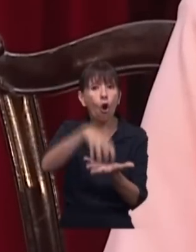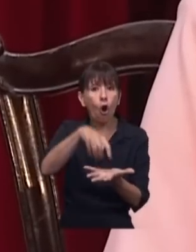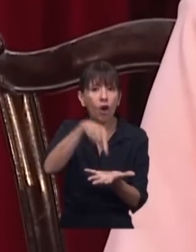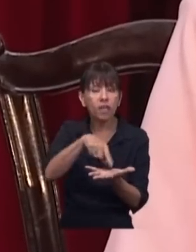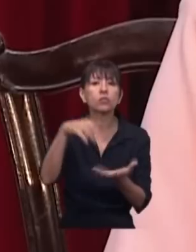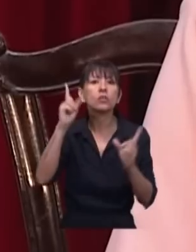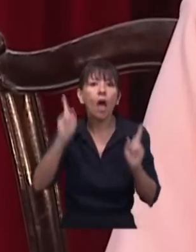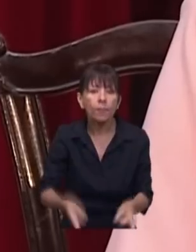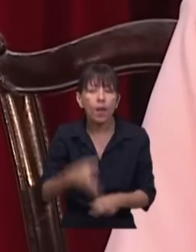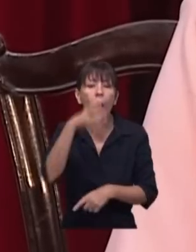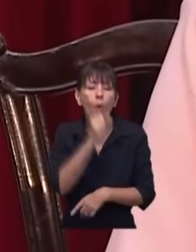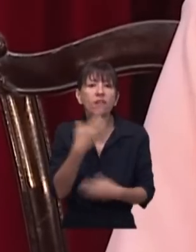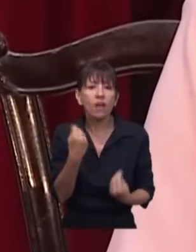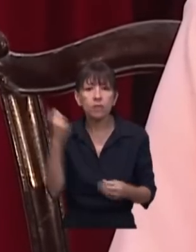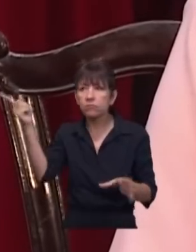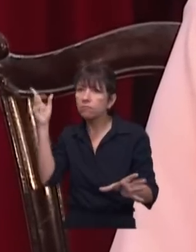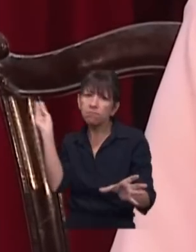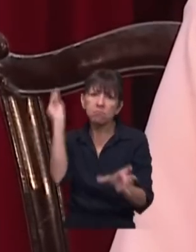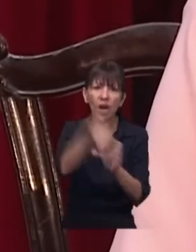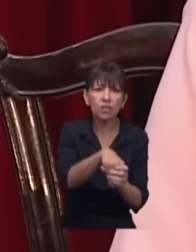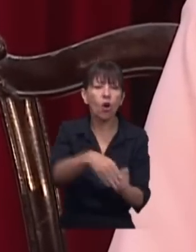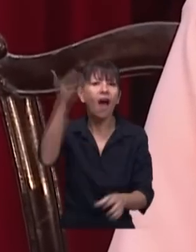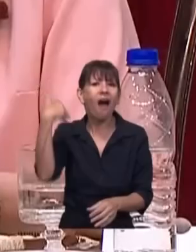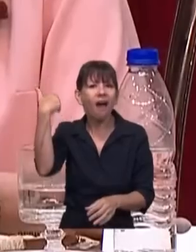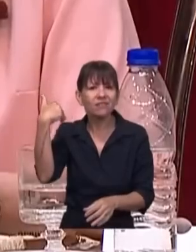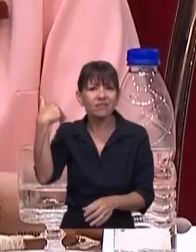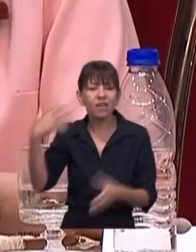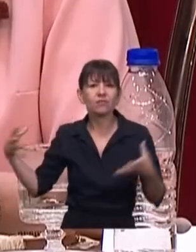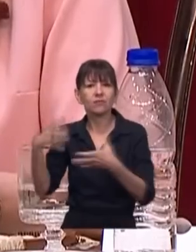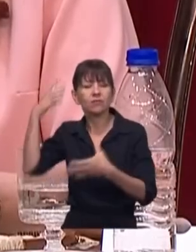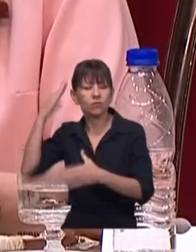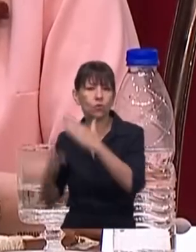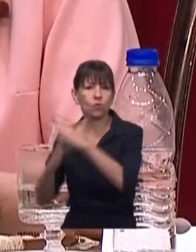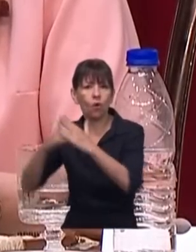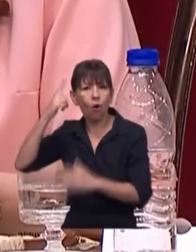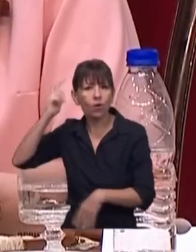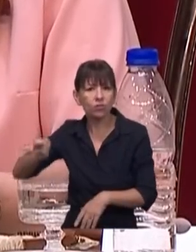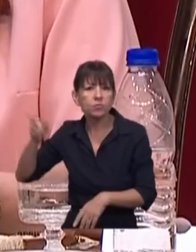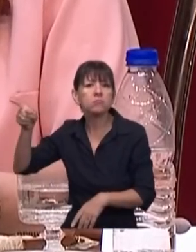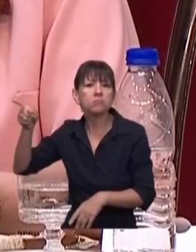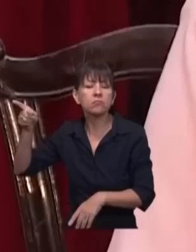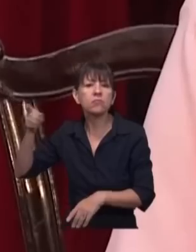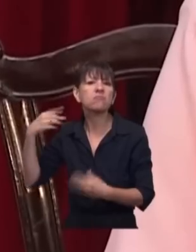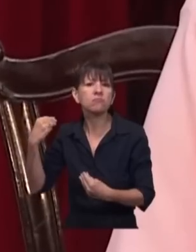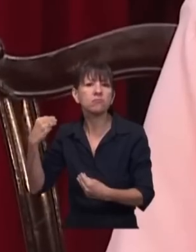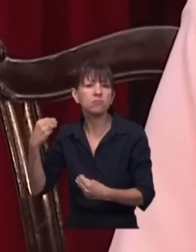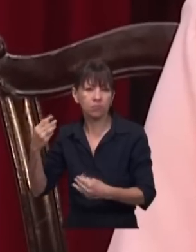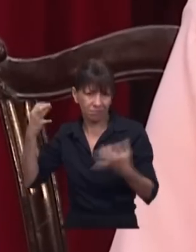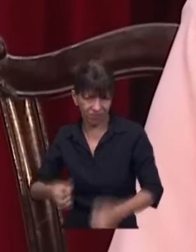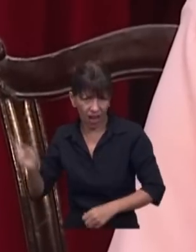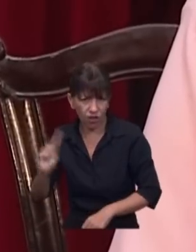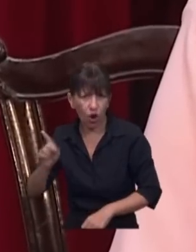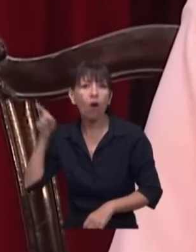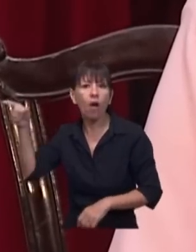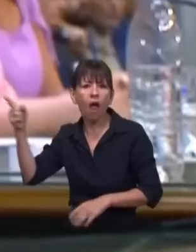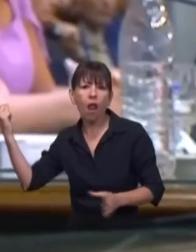la intromisión en sus prerrogativas cuando la Corte Suprema se arrogó indebidamente la facultad de disponer cómo debe este